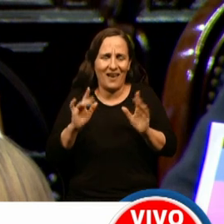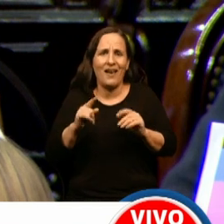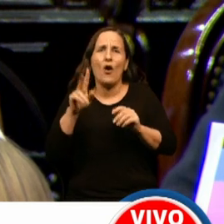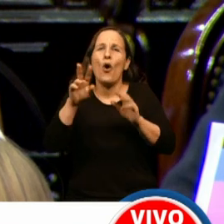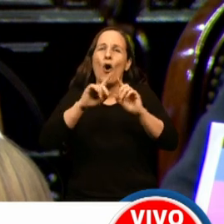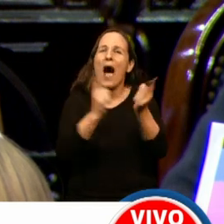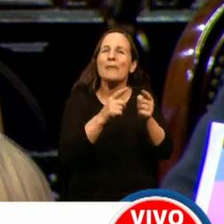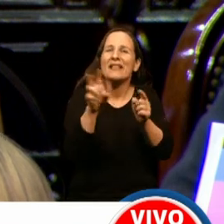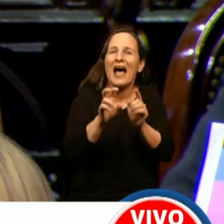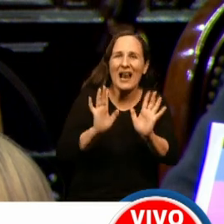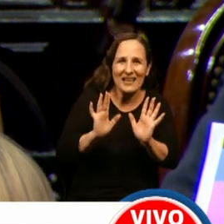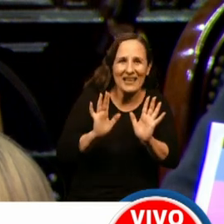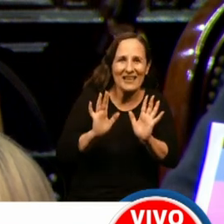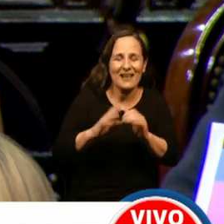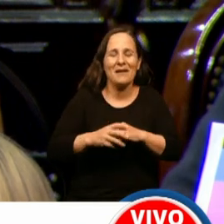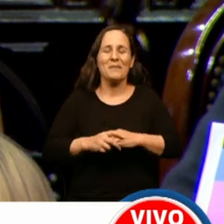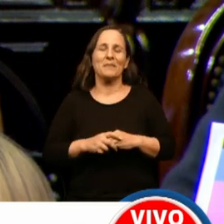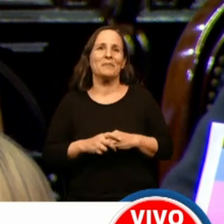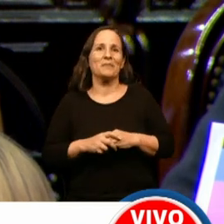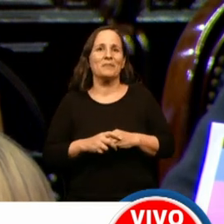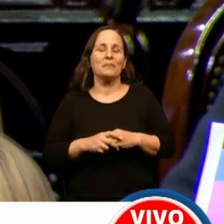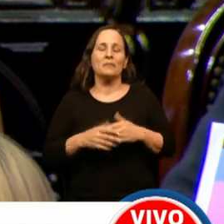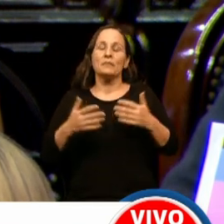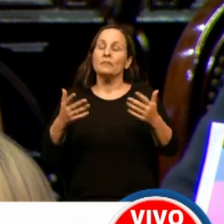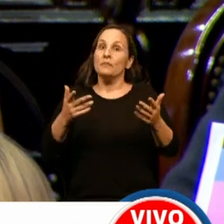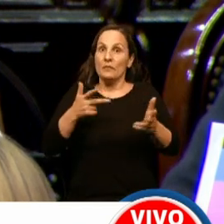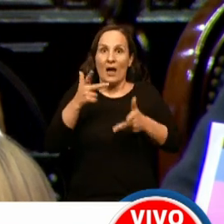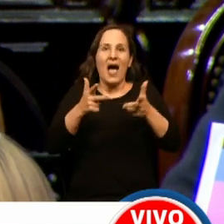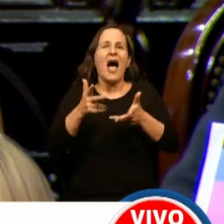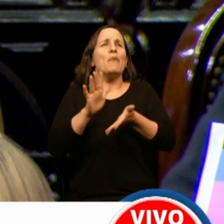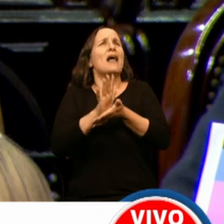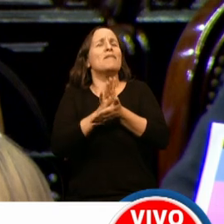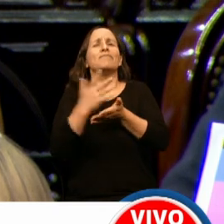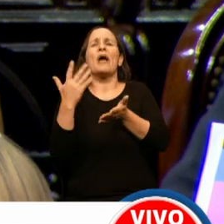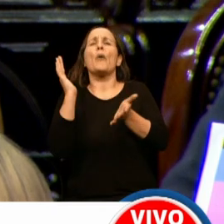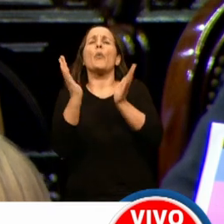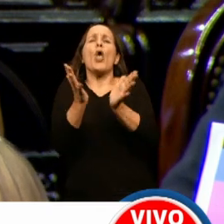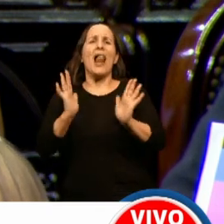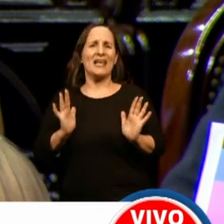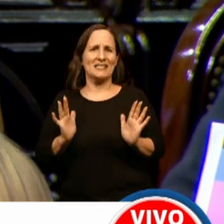cuando hablamos de la violencia también porque uno es menor